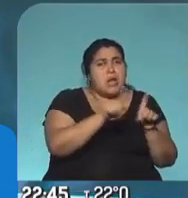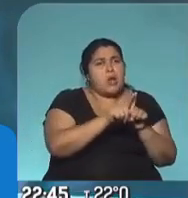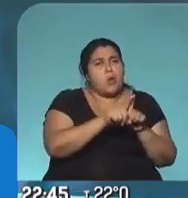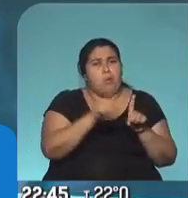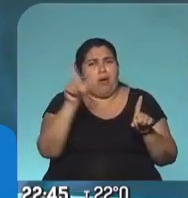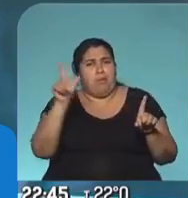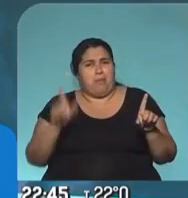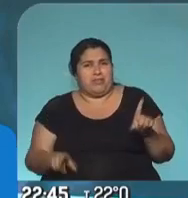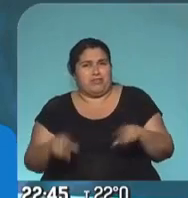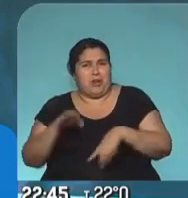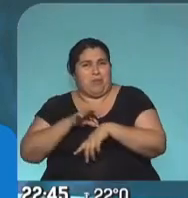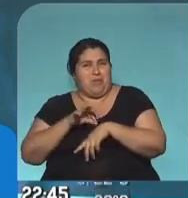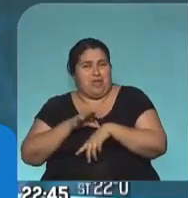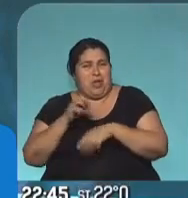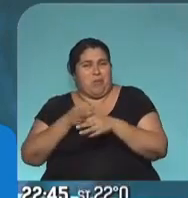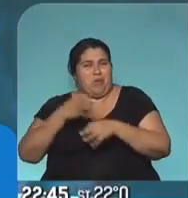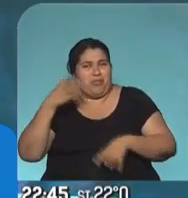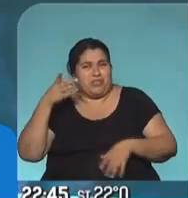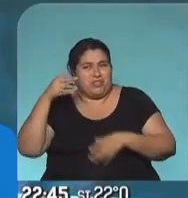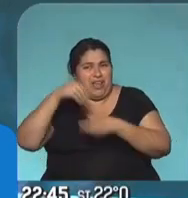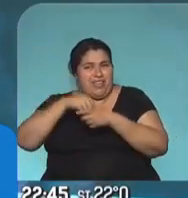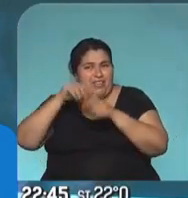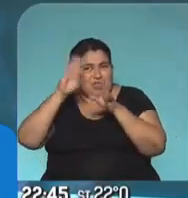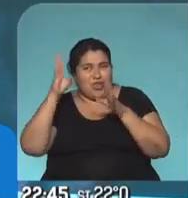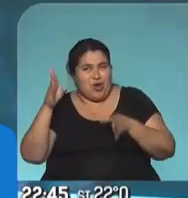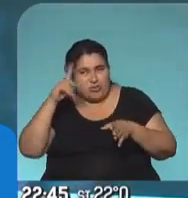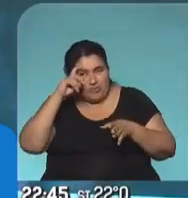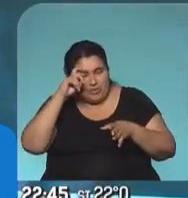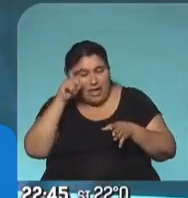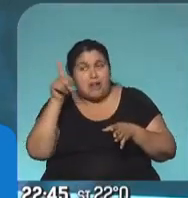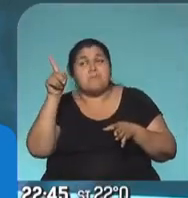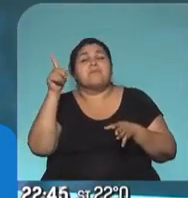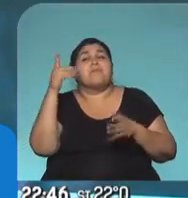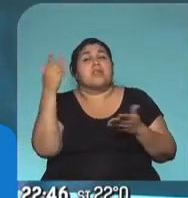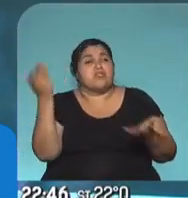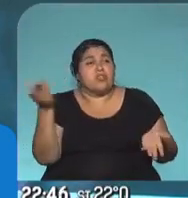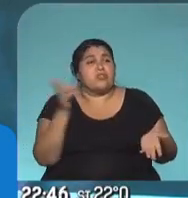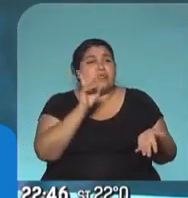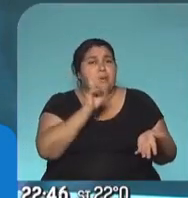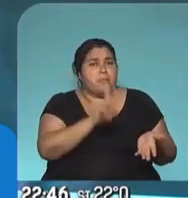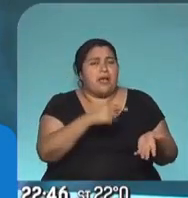a un médico, un profesional, digamos. Bueno, ahí me parece que lo que se ha logrado en todo caso es